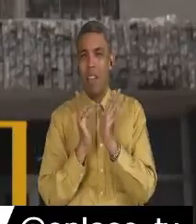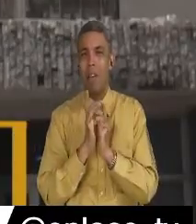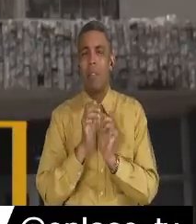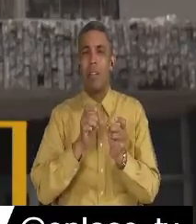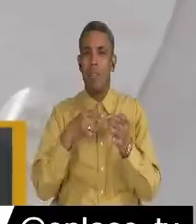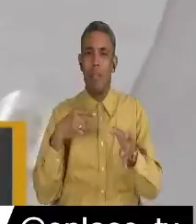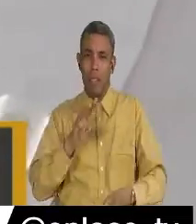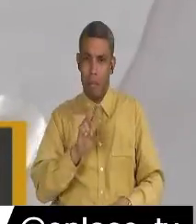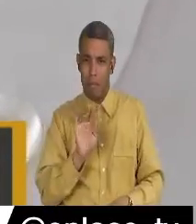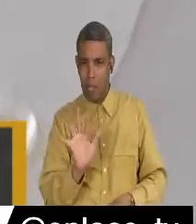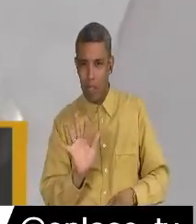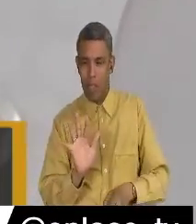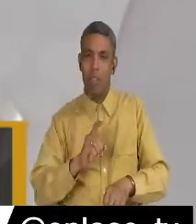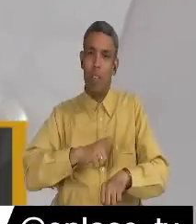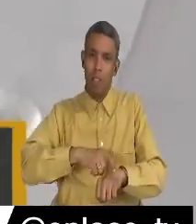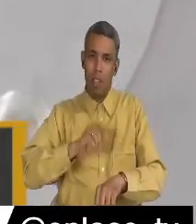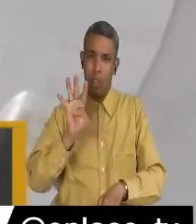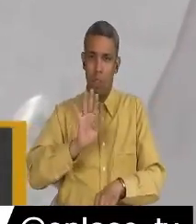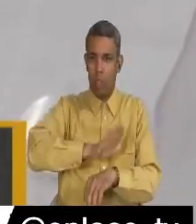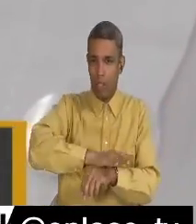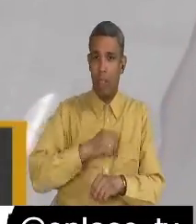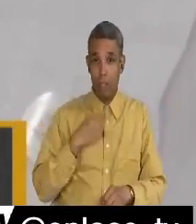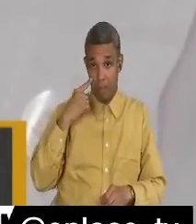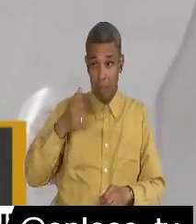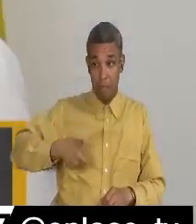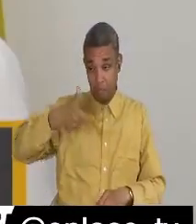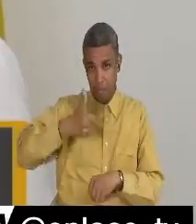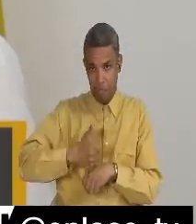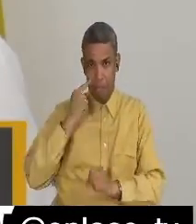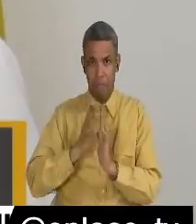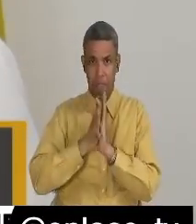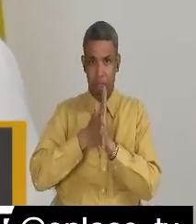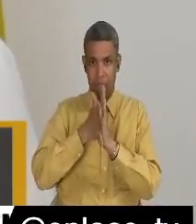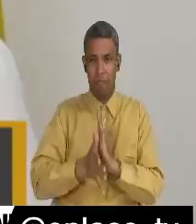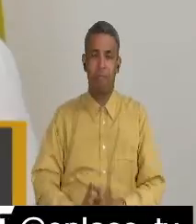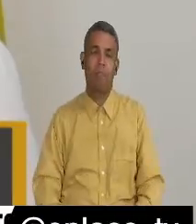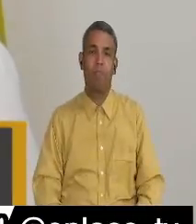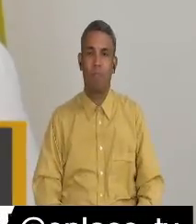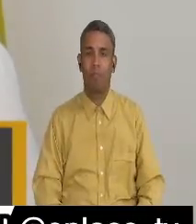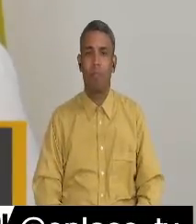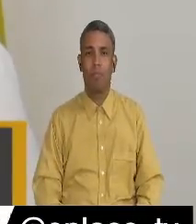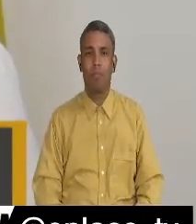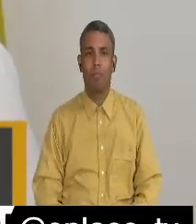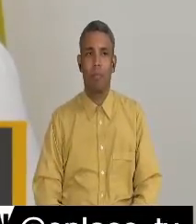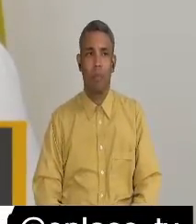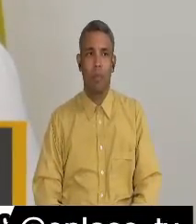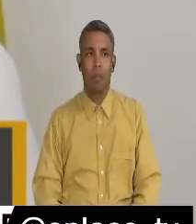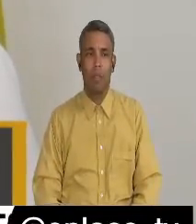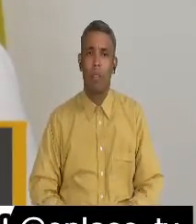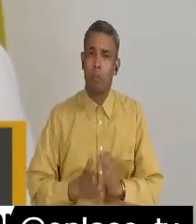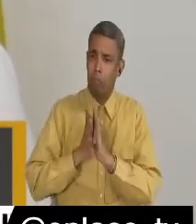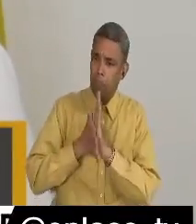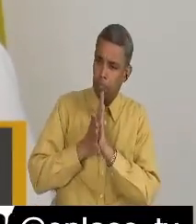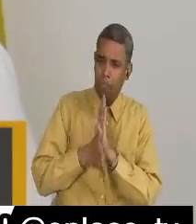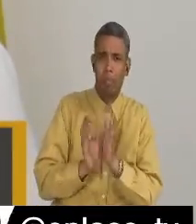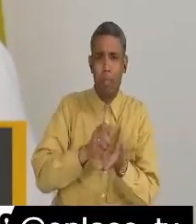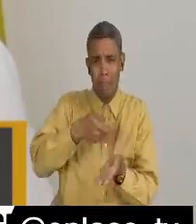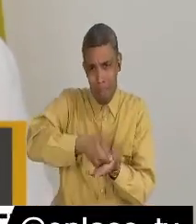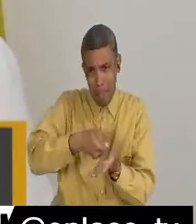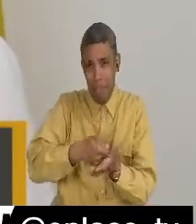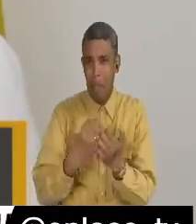4 de la tarde. Así lo ha dado a conocer su director ejecutivo. Procedemos a dar informe a nuestro sector